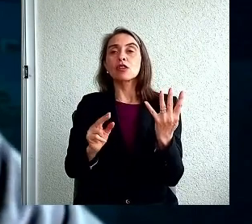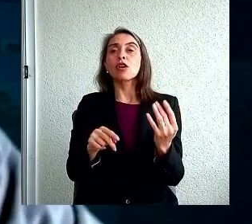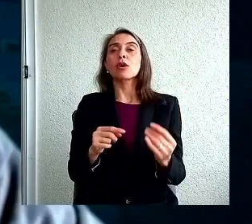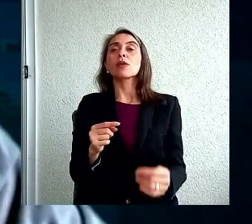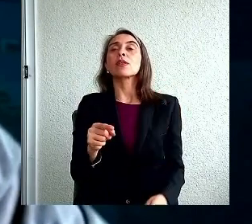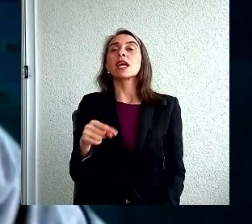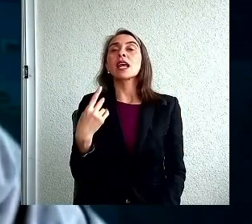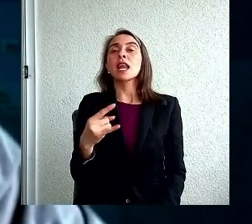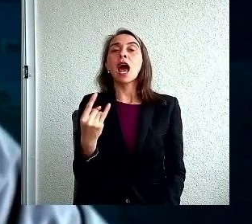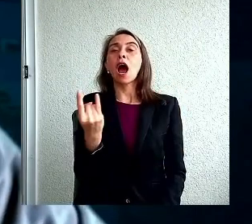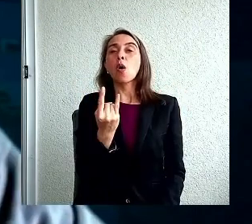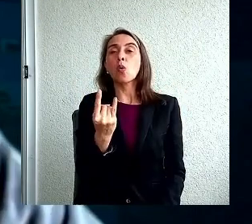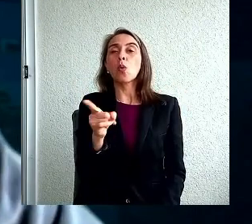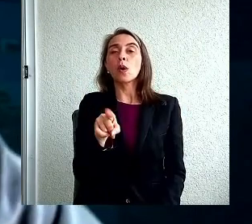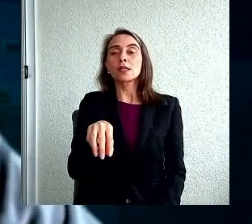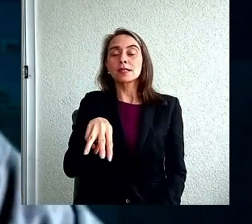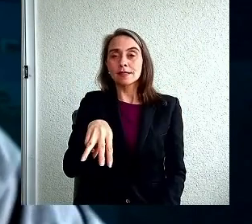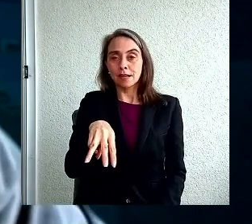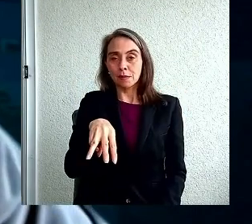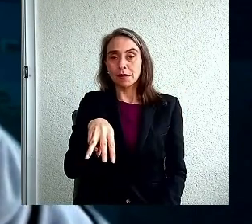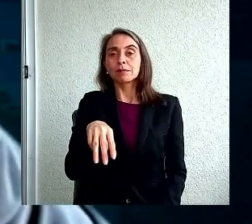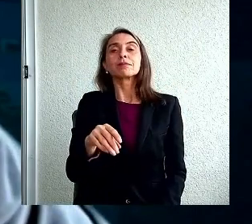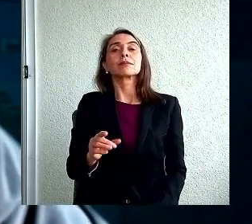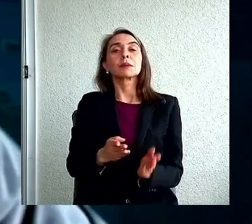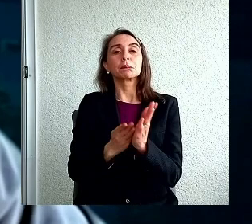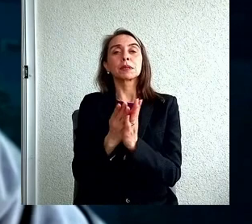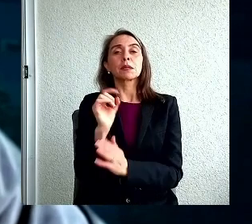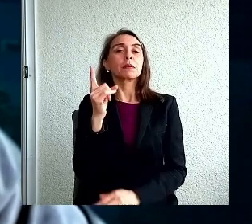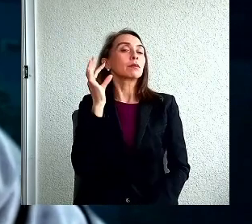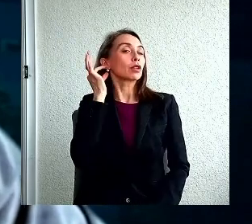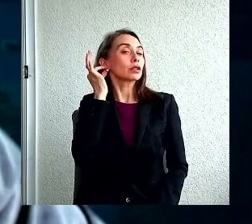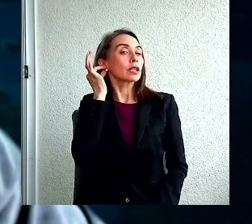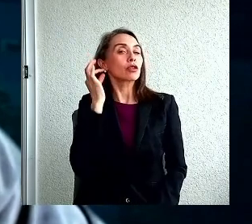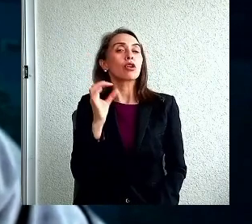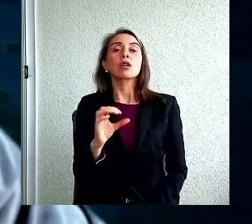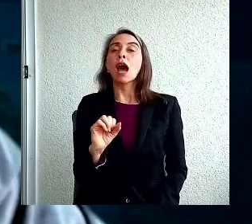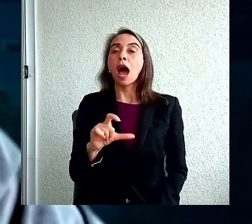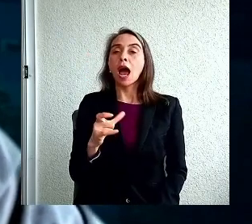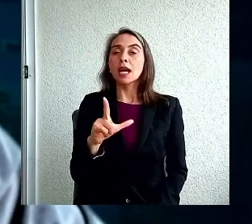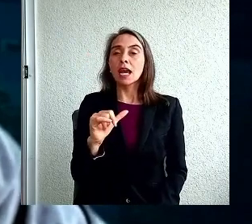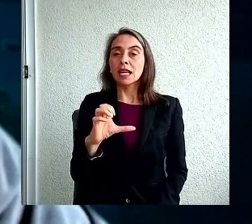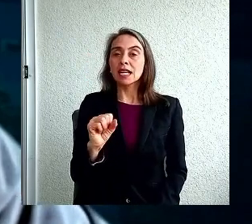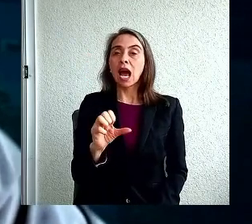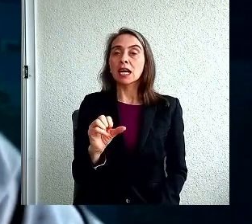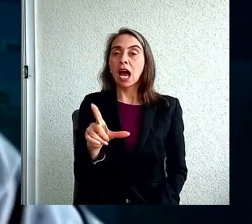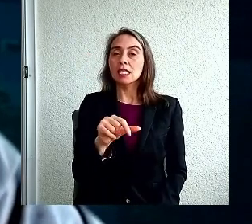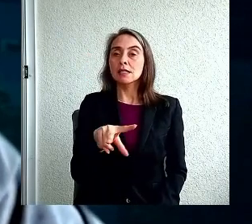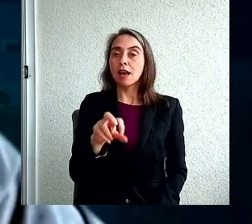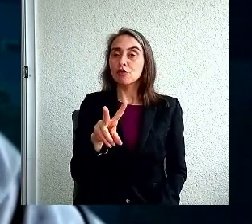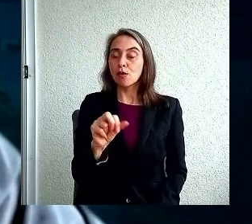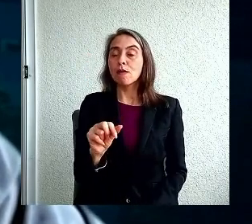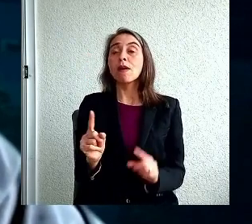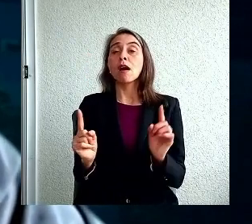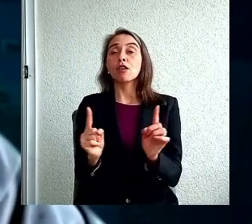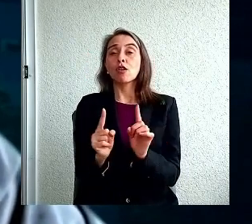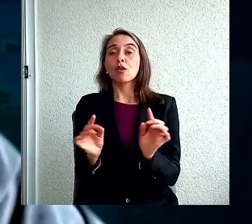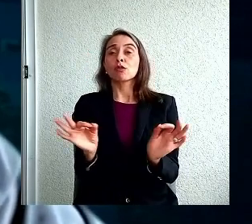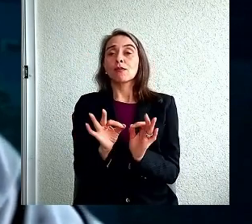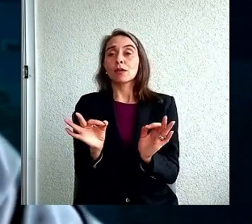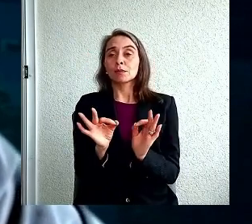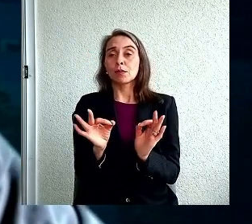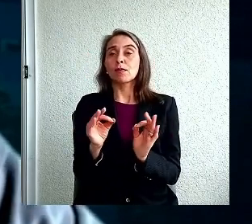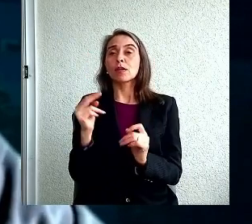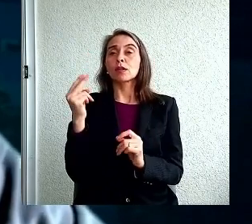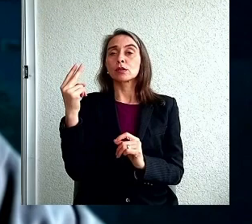de la doctora Angélica Casanova Catni. Voy a introducir brevemente parte de su biografía. Ella